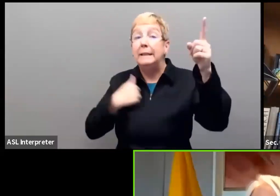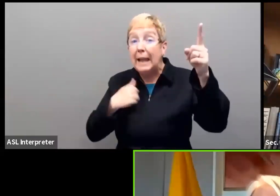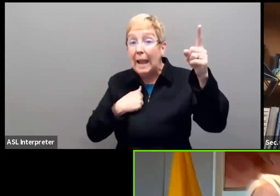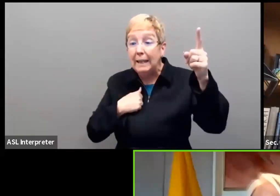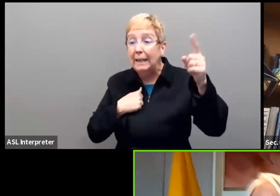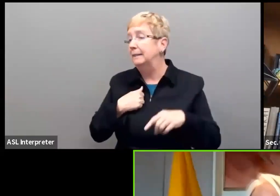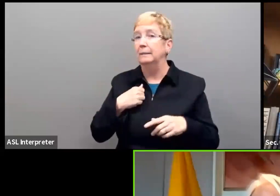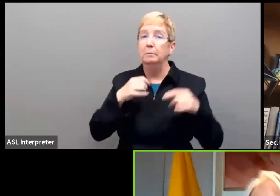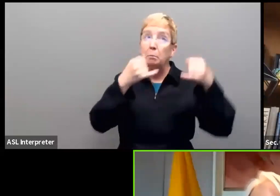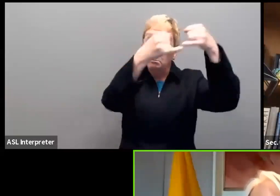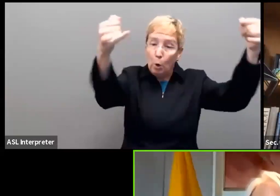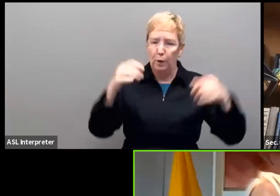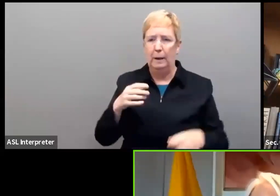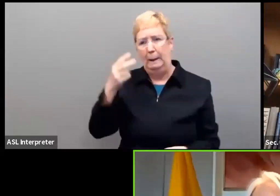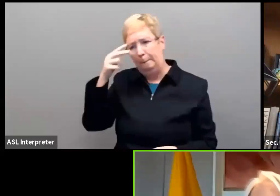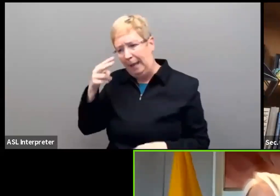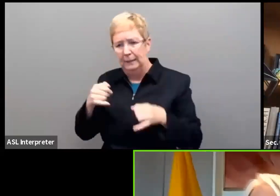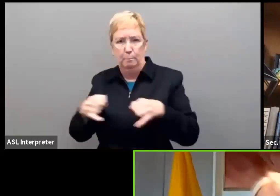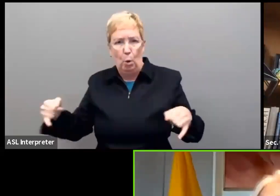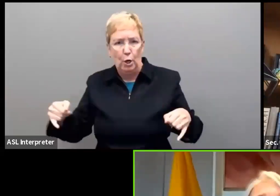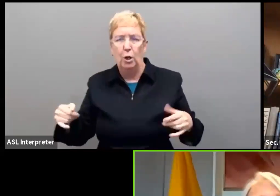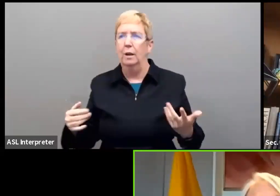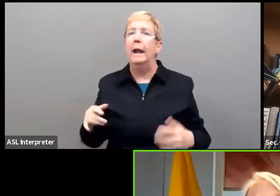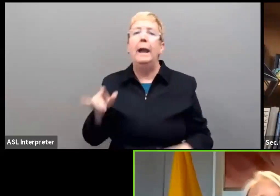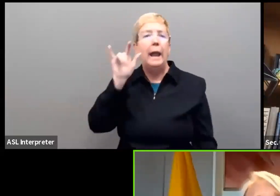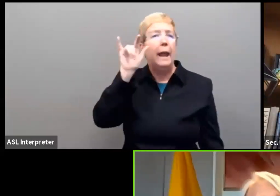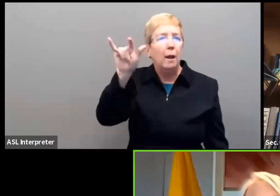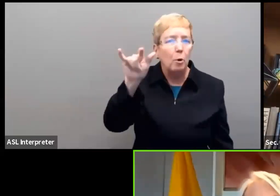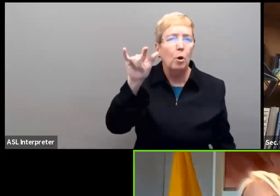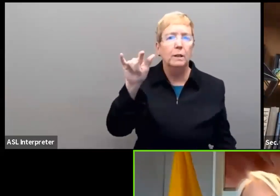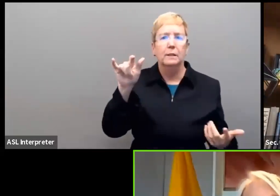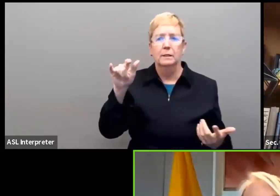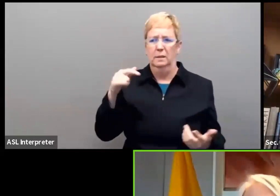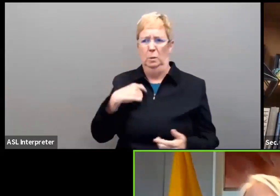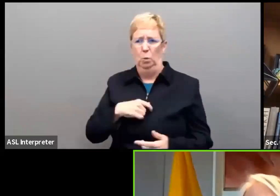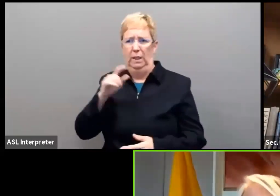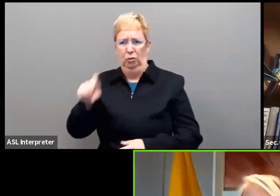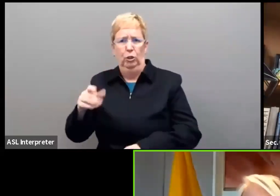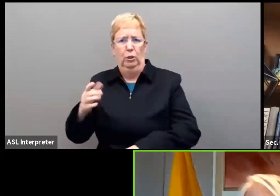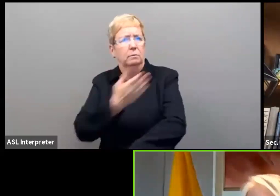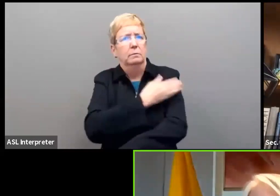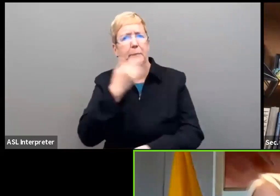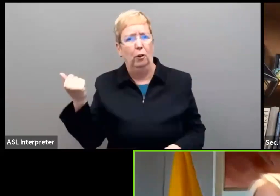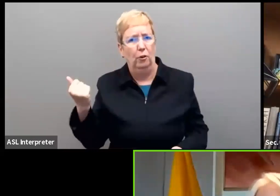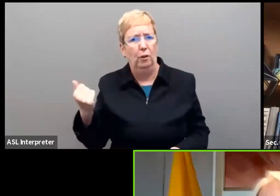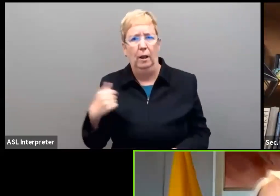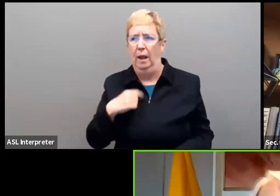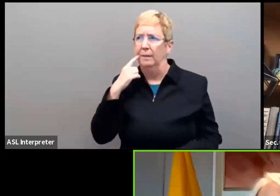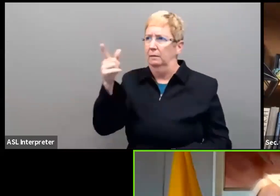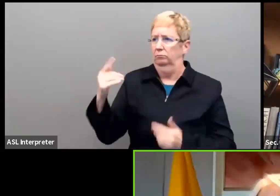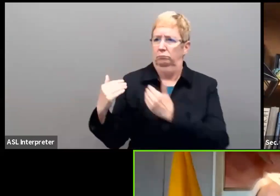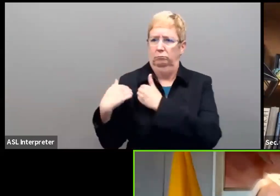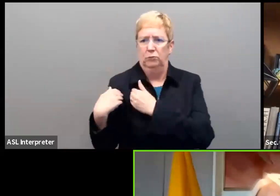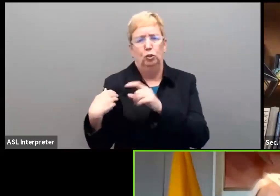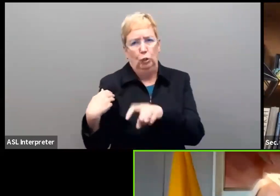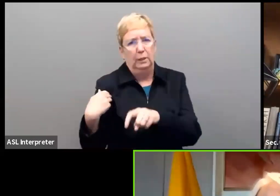hacer pruebas rápidas y el ambiente, significa que el gobierno federal tiene que hacer un mejor trabajo en la frontera con Canadá, la frontera con México,